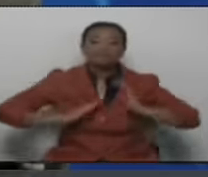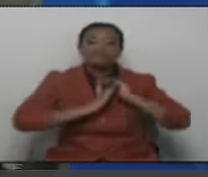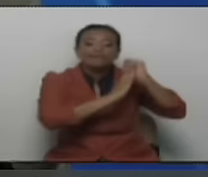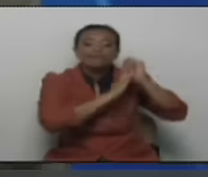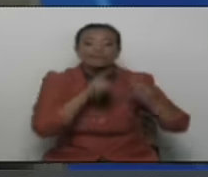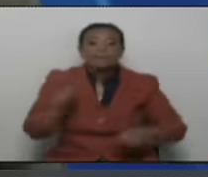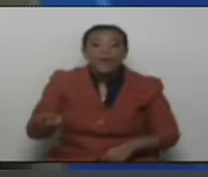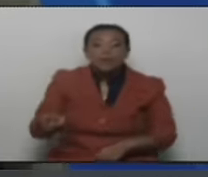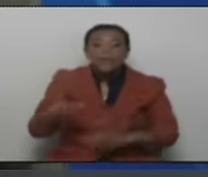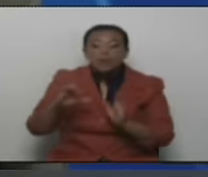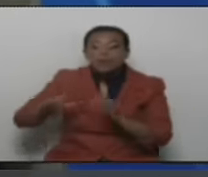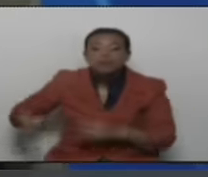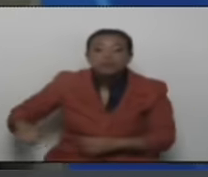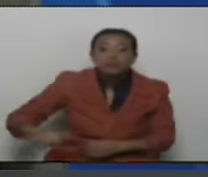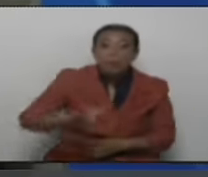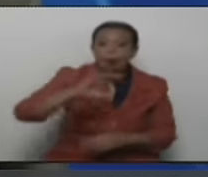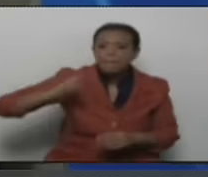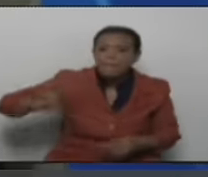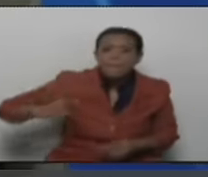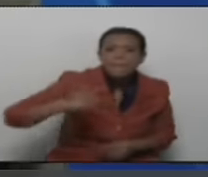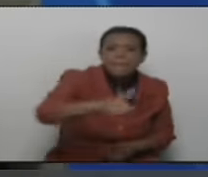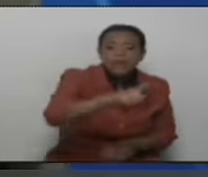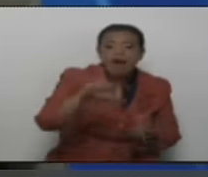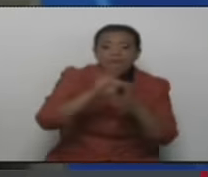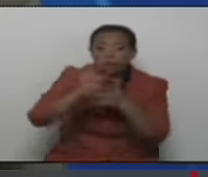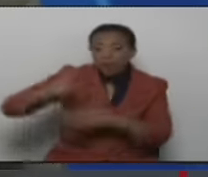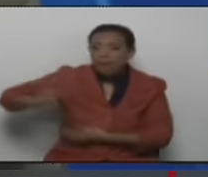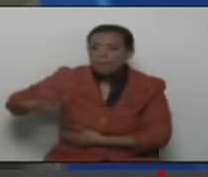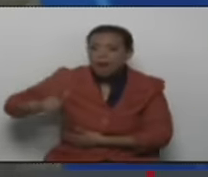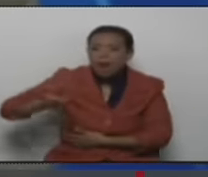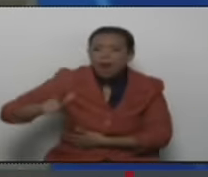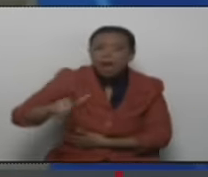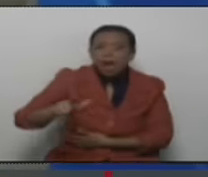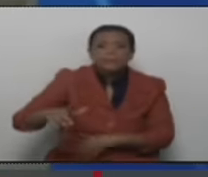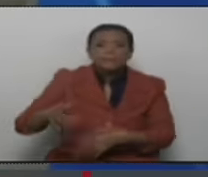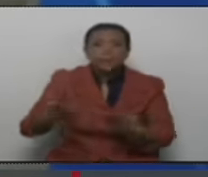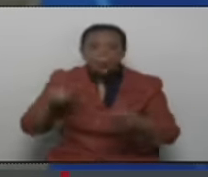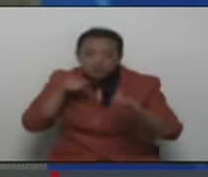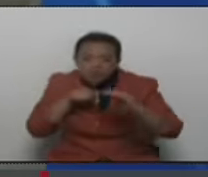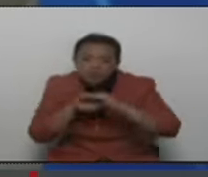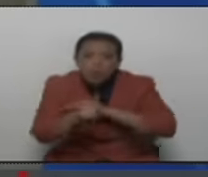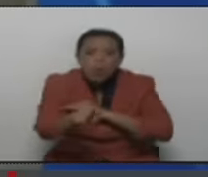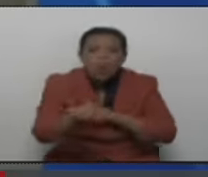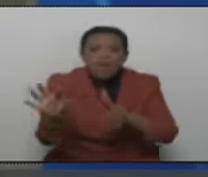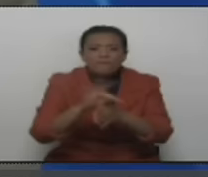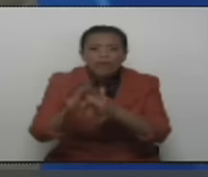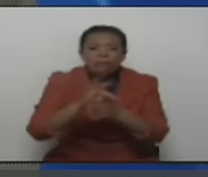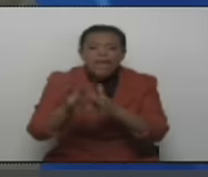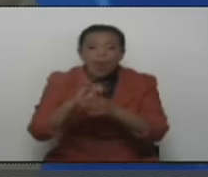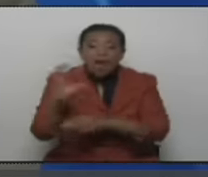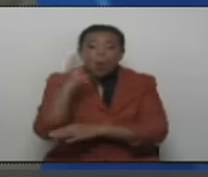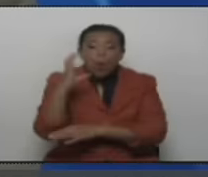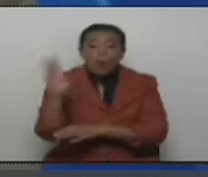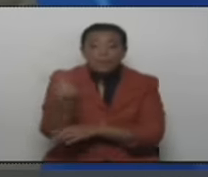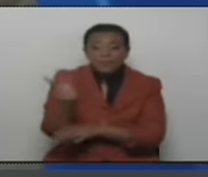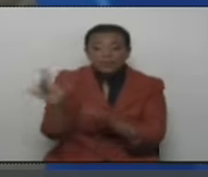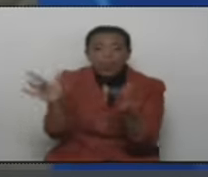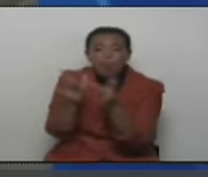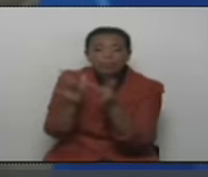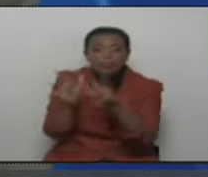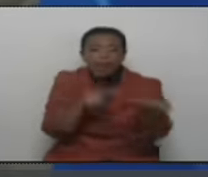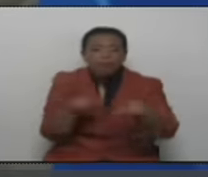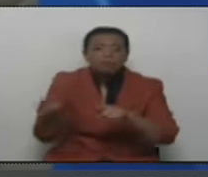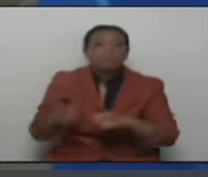operación traslado de terroristas por la vía de la frontera para meterlos por la frontera colombiana-venezolana. Así